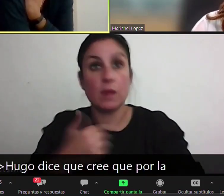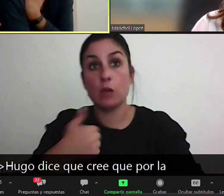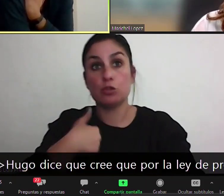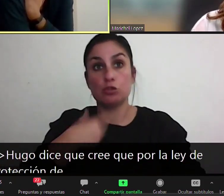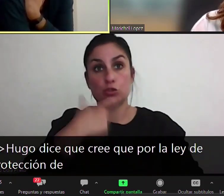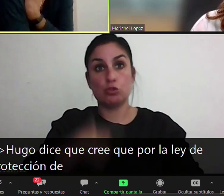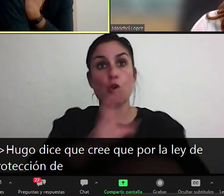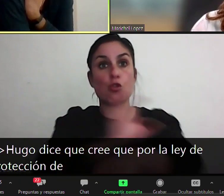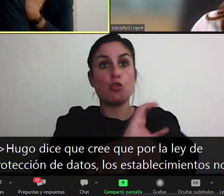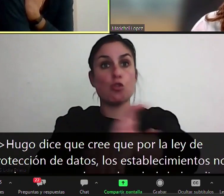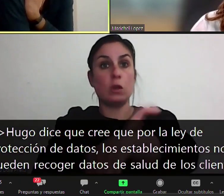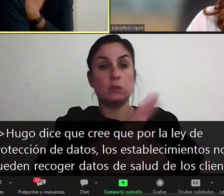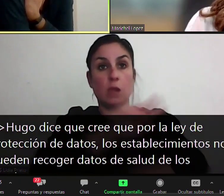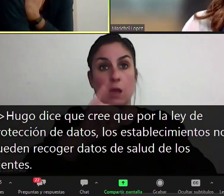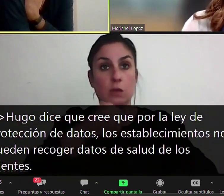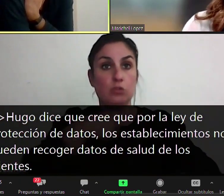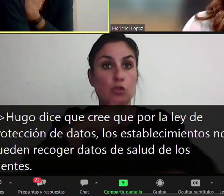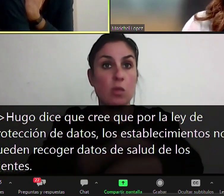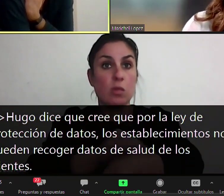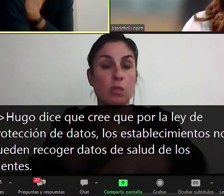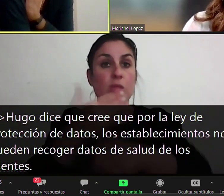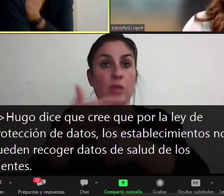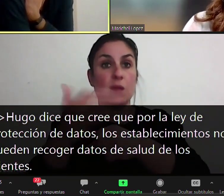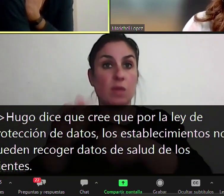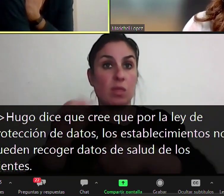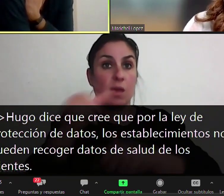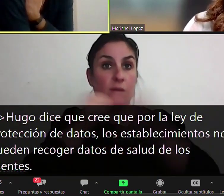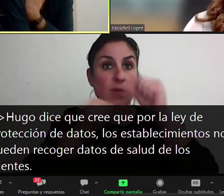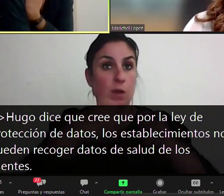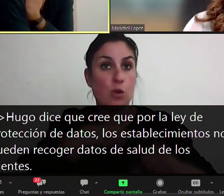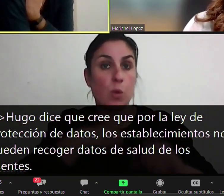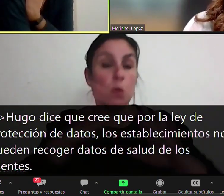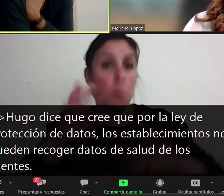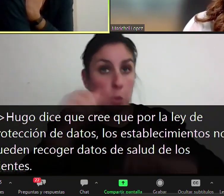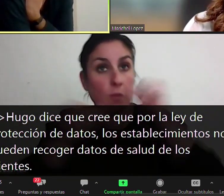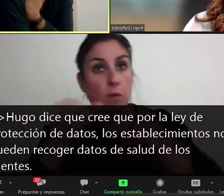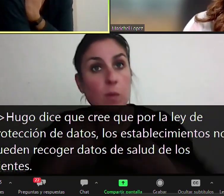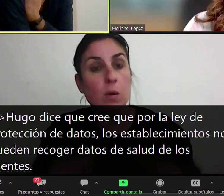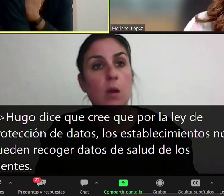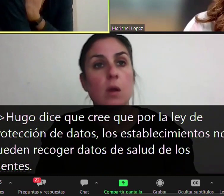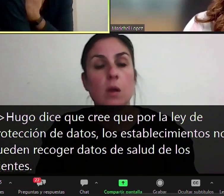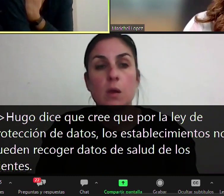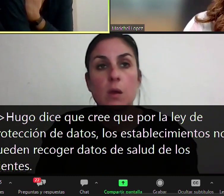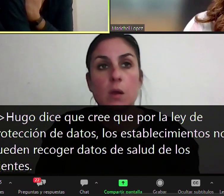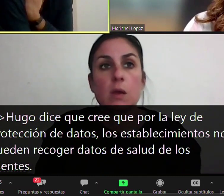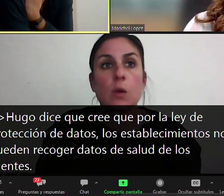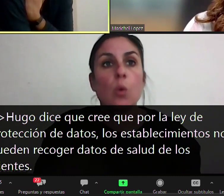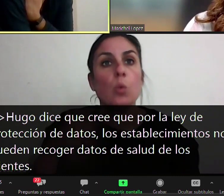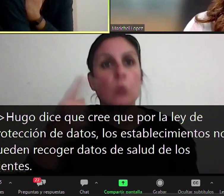decir, está en el poderlo hacer. Y luego, por ejemplo, una cosa que por